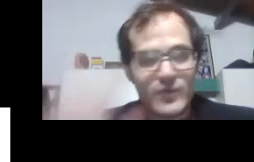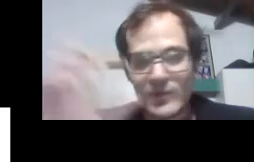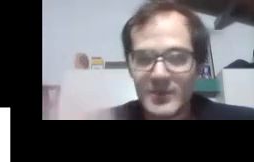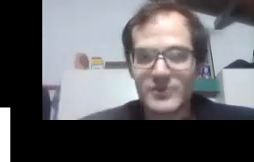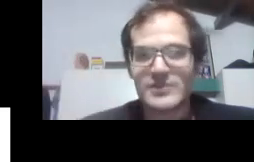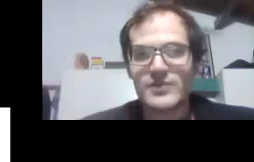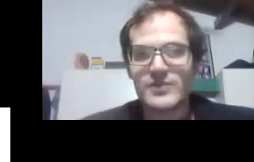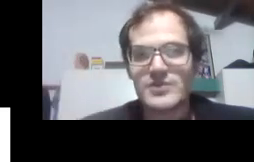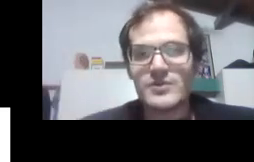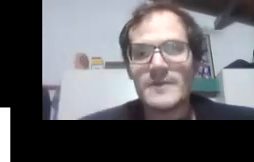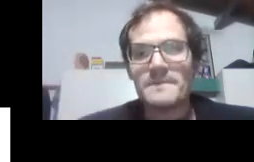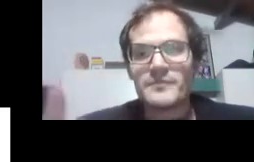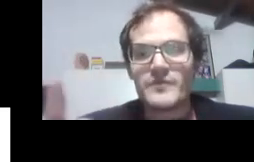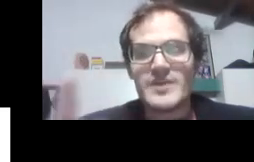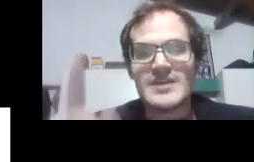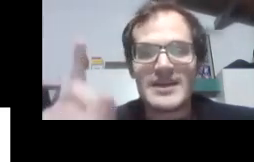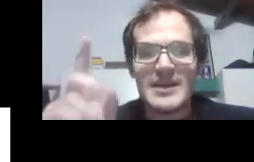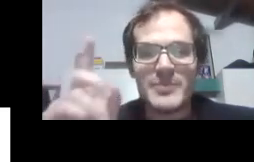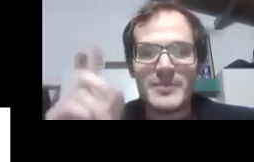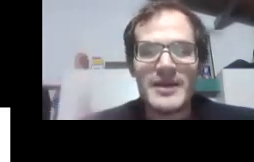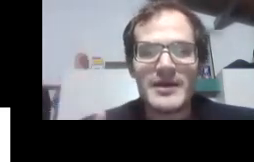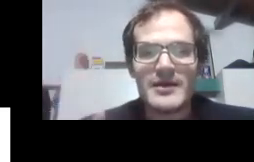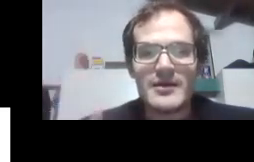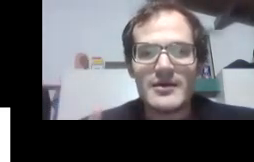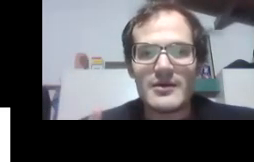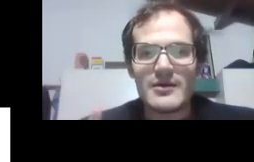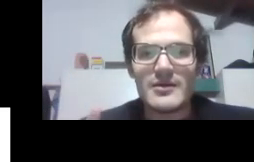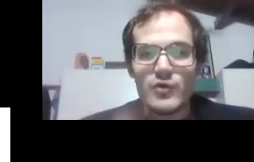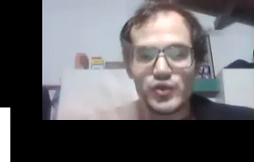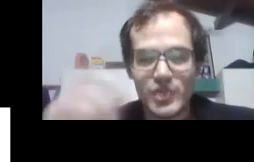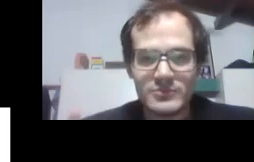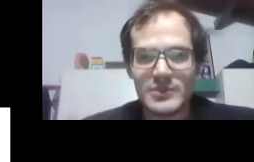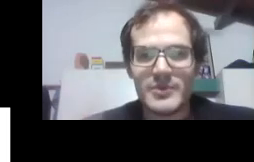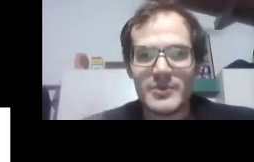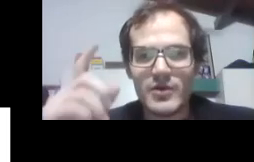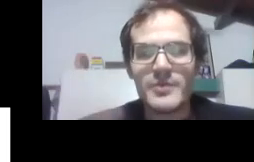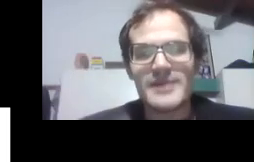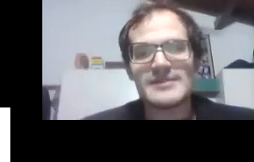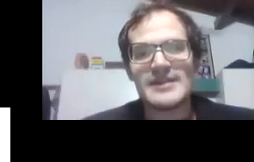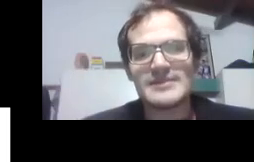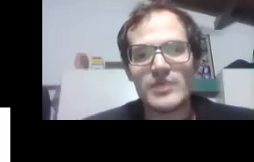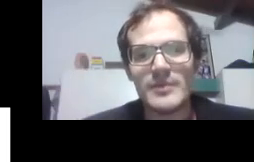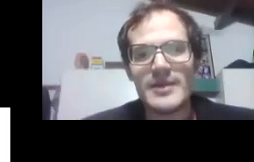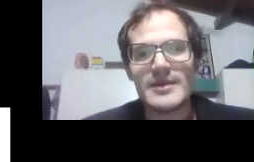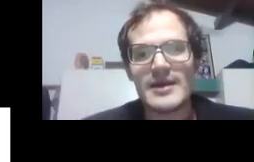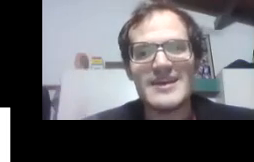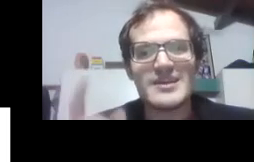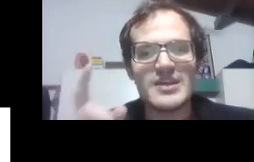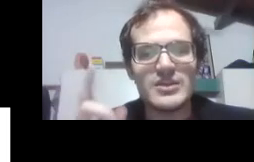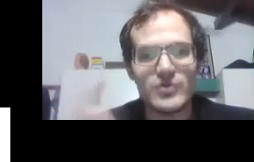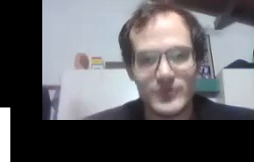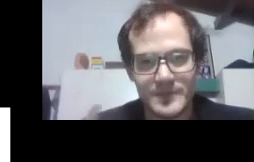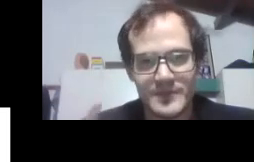una última cosa sobre eso, fíjense que la primera revolución, el primer golpe que se hace en Sudamérica es